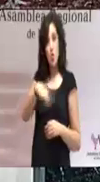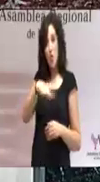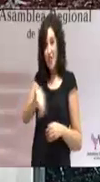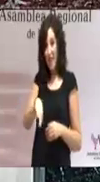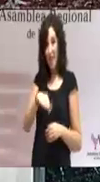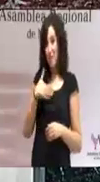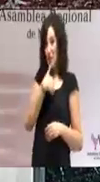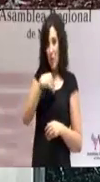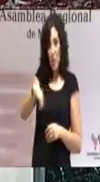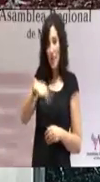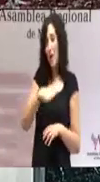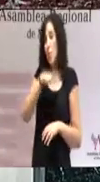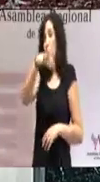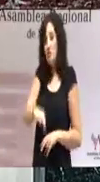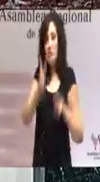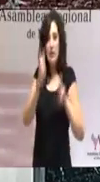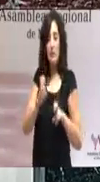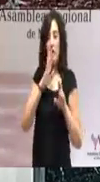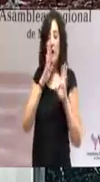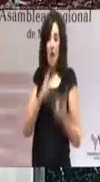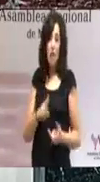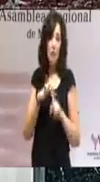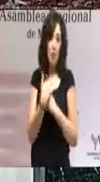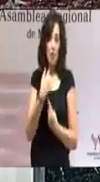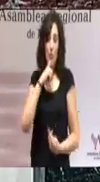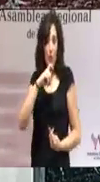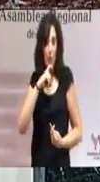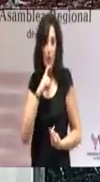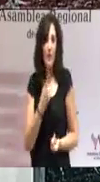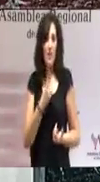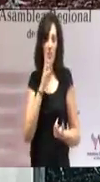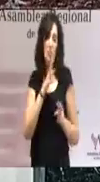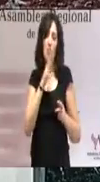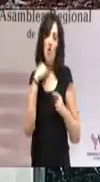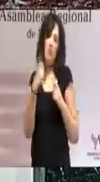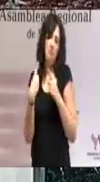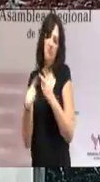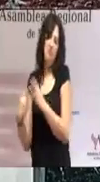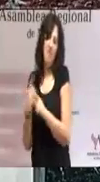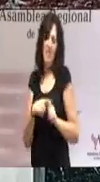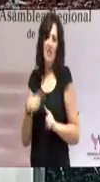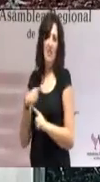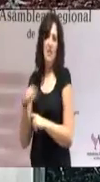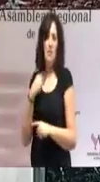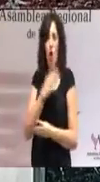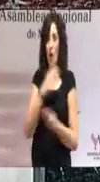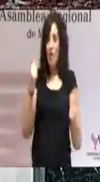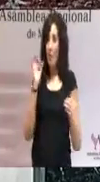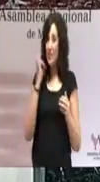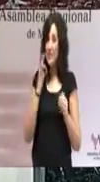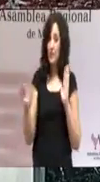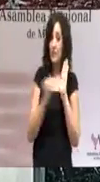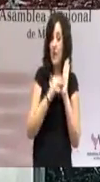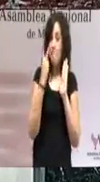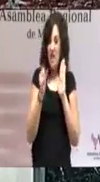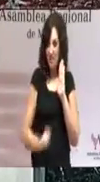En la única posición posible para salir del atolladero donde está, por diferentes motivos, pero no olvidamos tampoco entre esos motivos 20